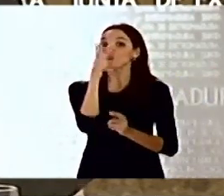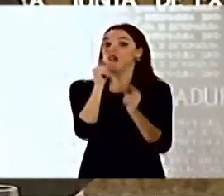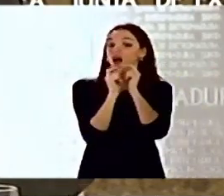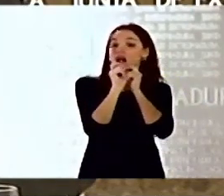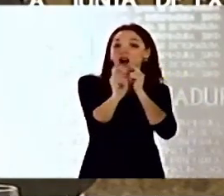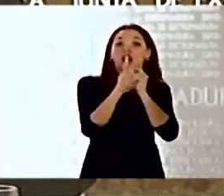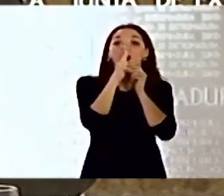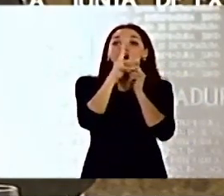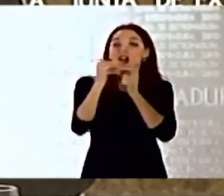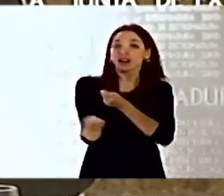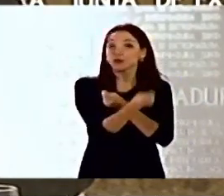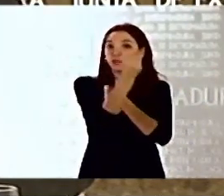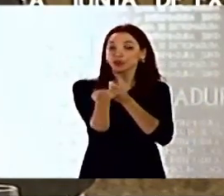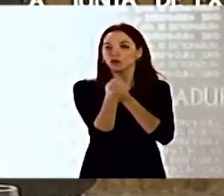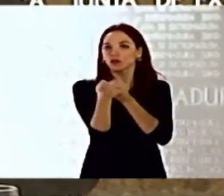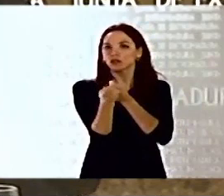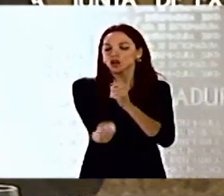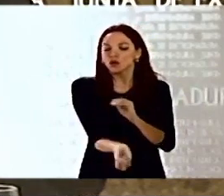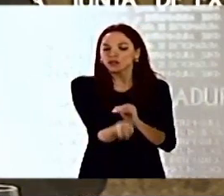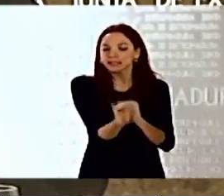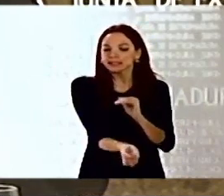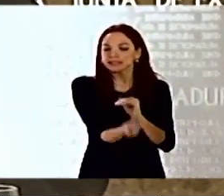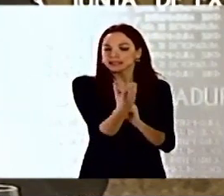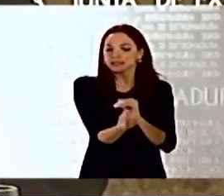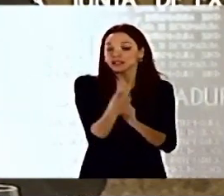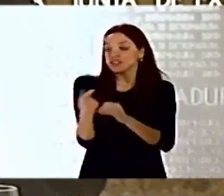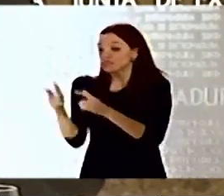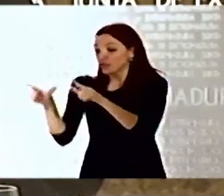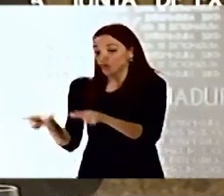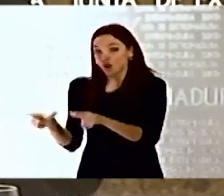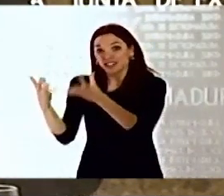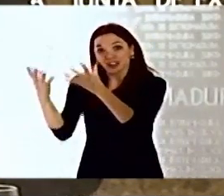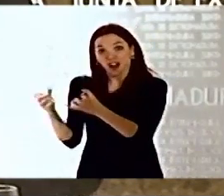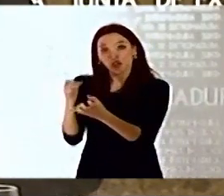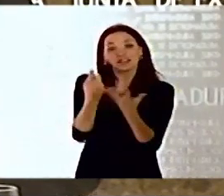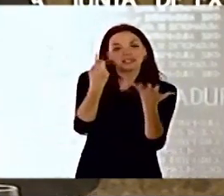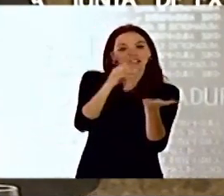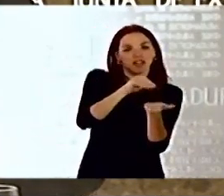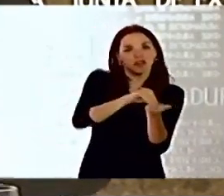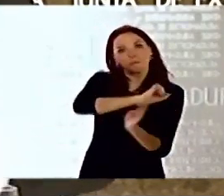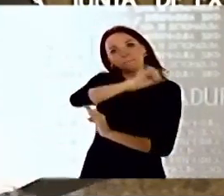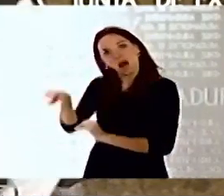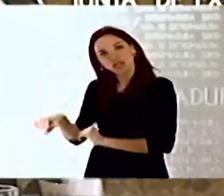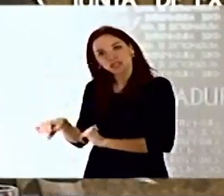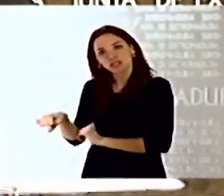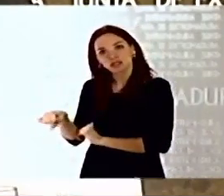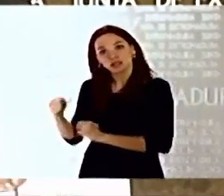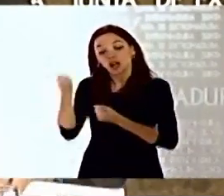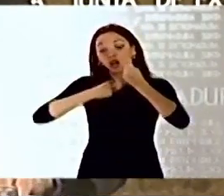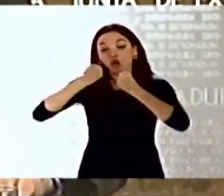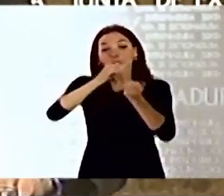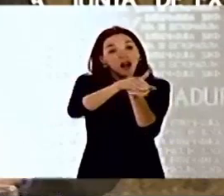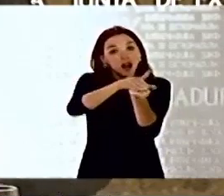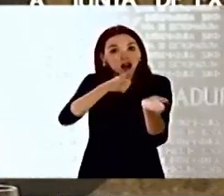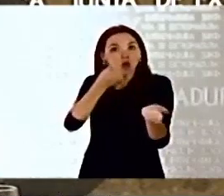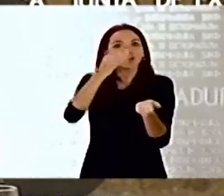produce 6 veces más que una de secano y genera una renta 4 veces